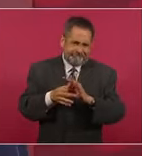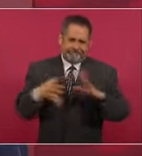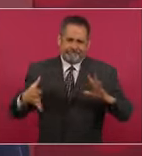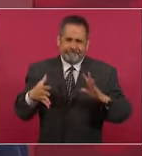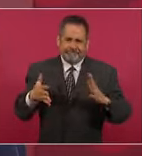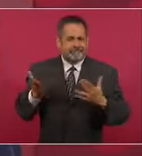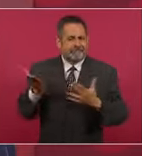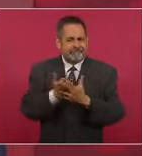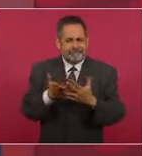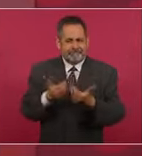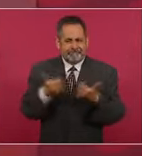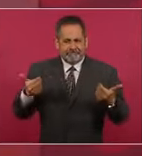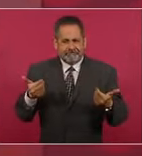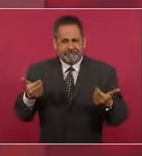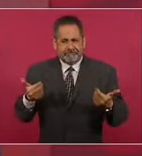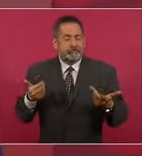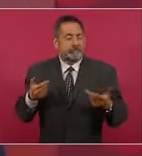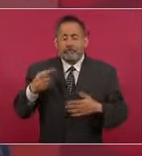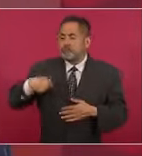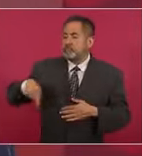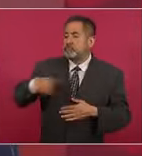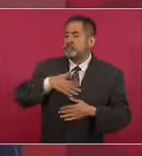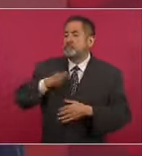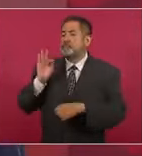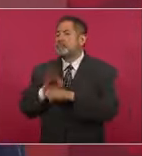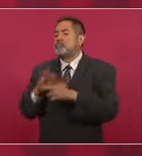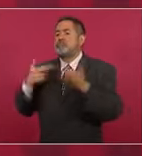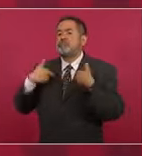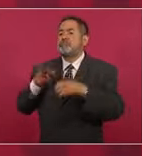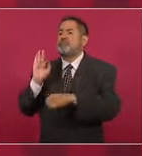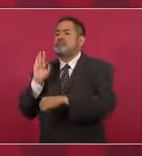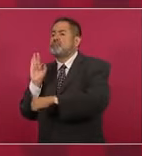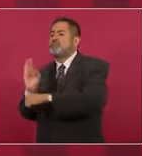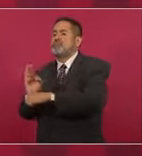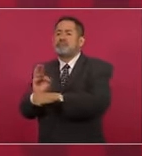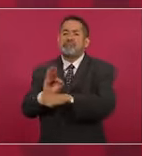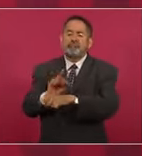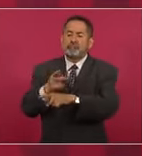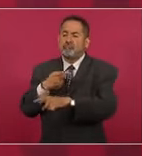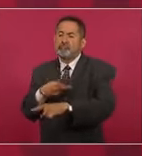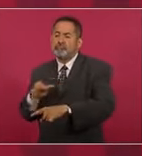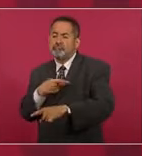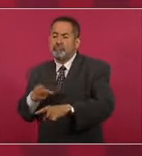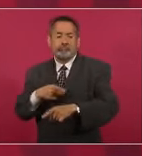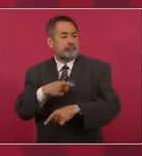y que el gobierno represente a todos, a ricos y a pobres,